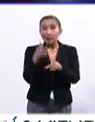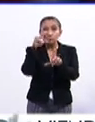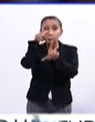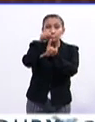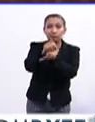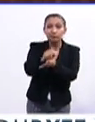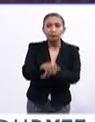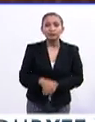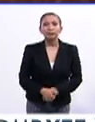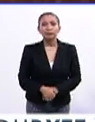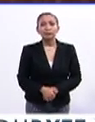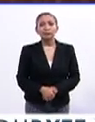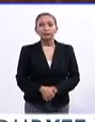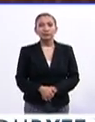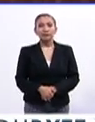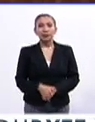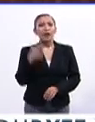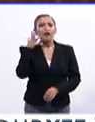alcance